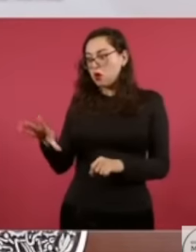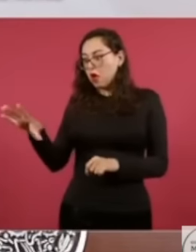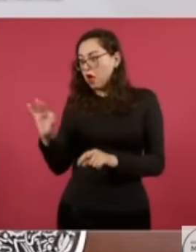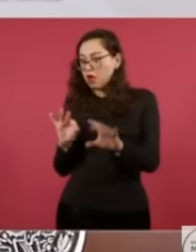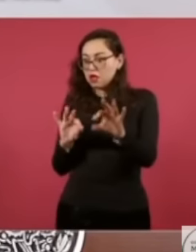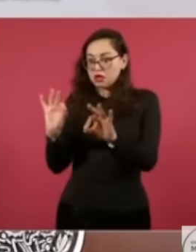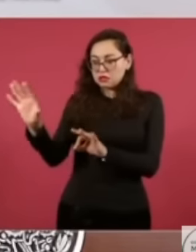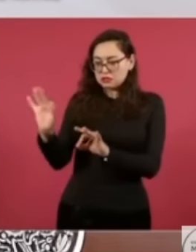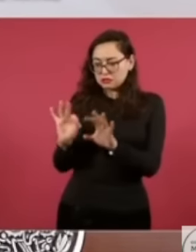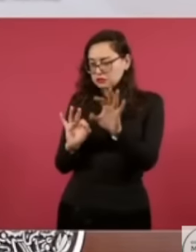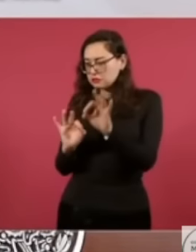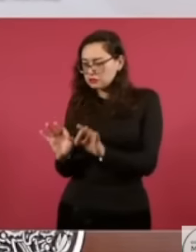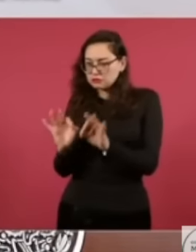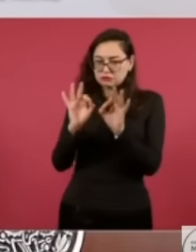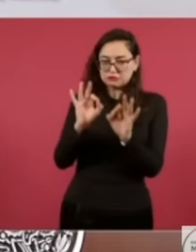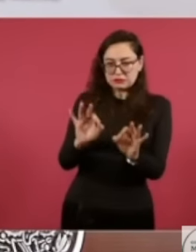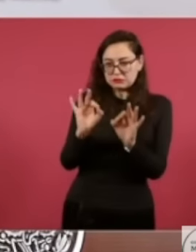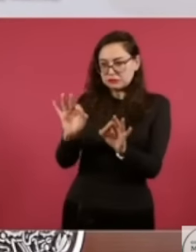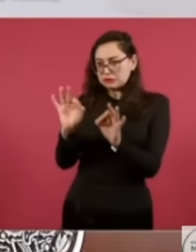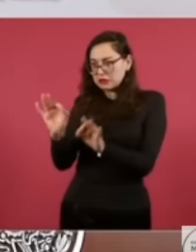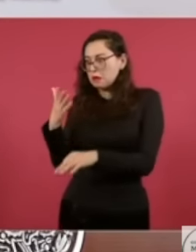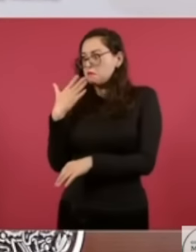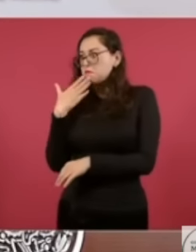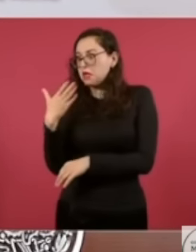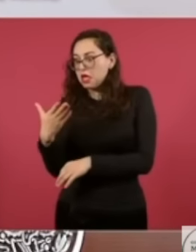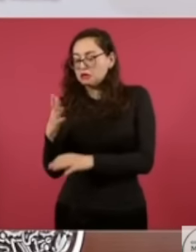a los integrantes del gabinete,